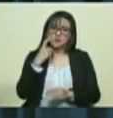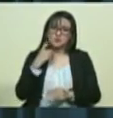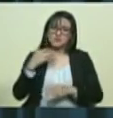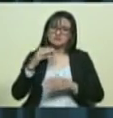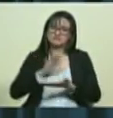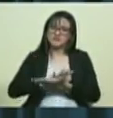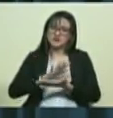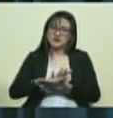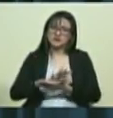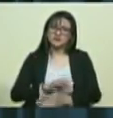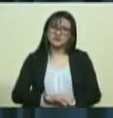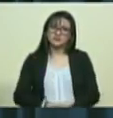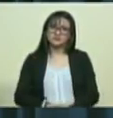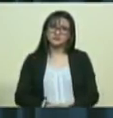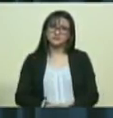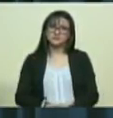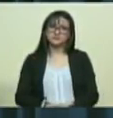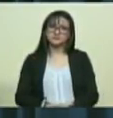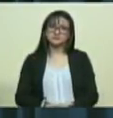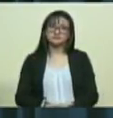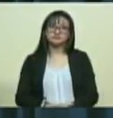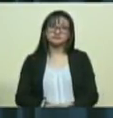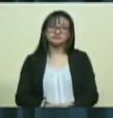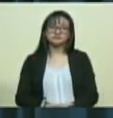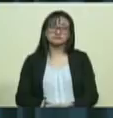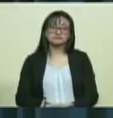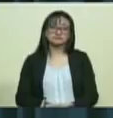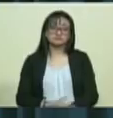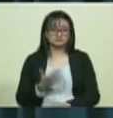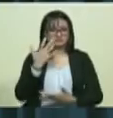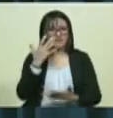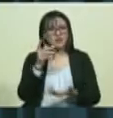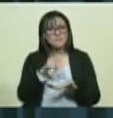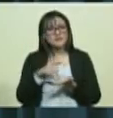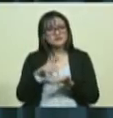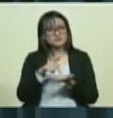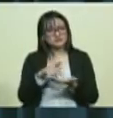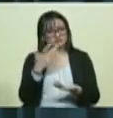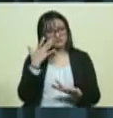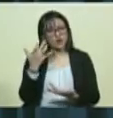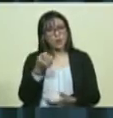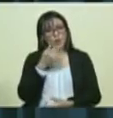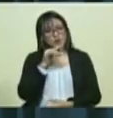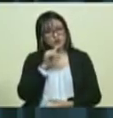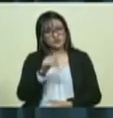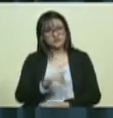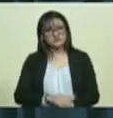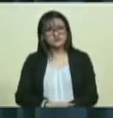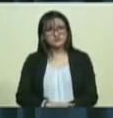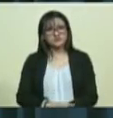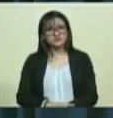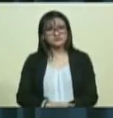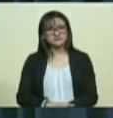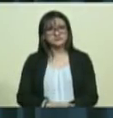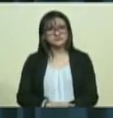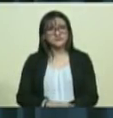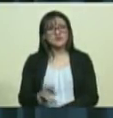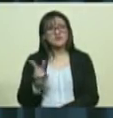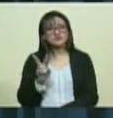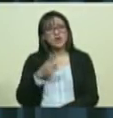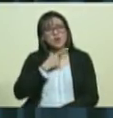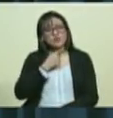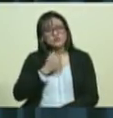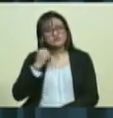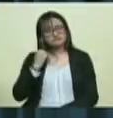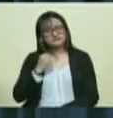venezuela revisemos la participación eso es otra buena noticia en venezuela nos gusta votar